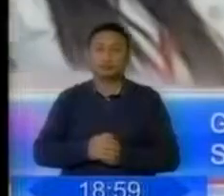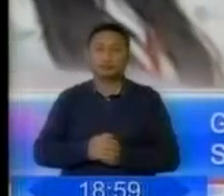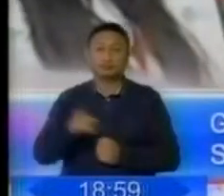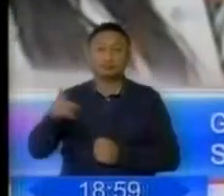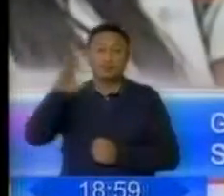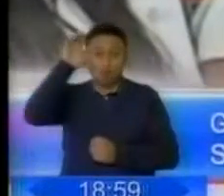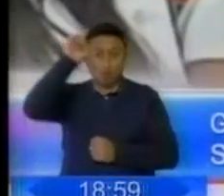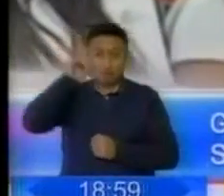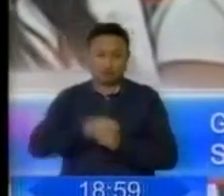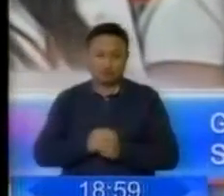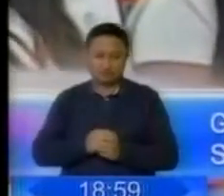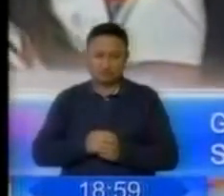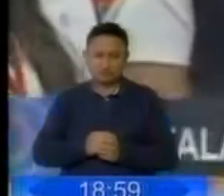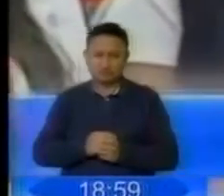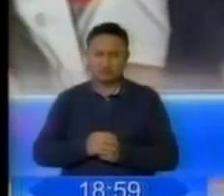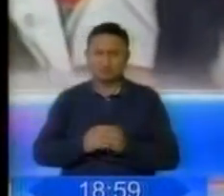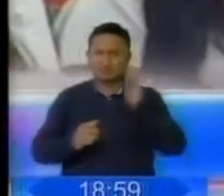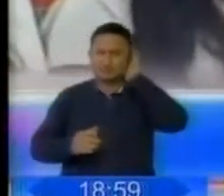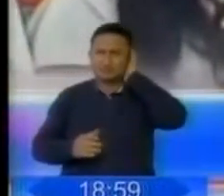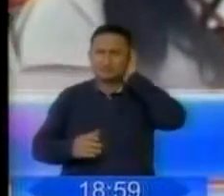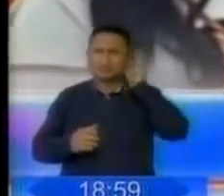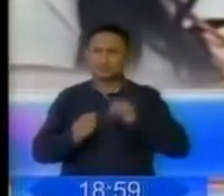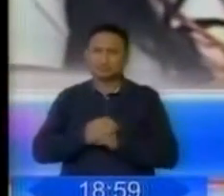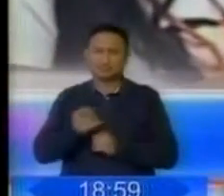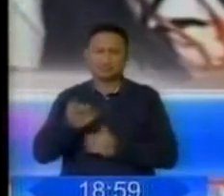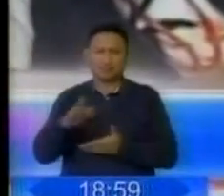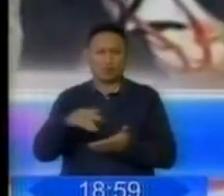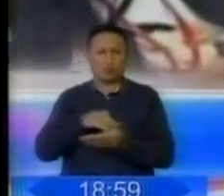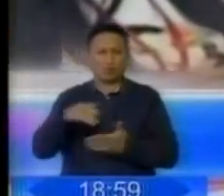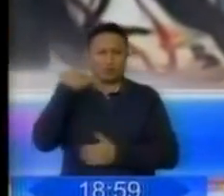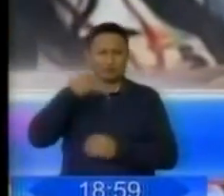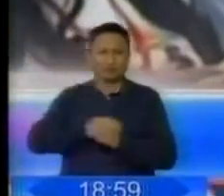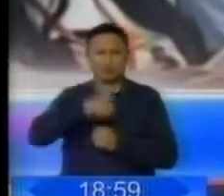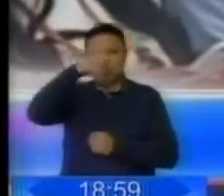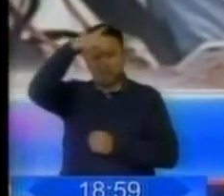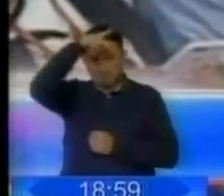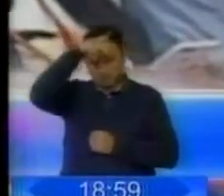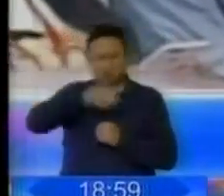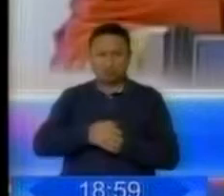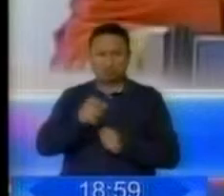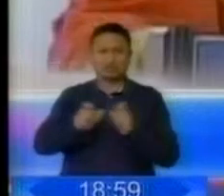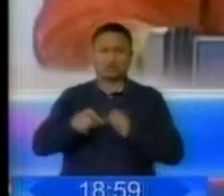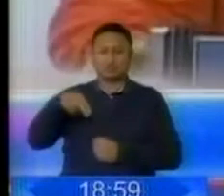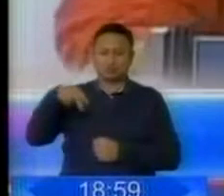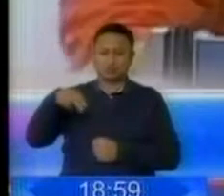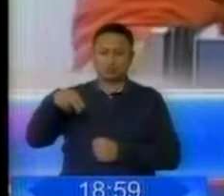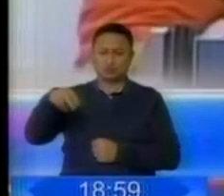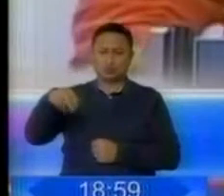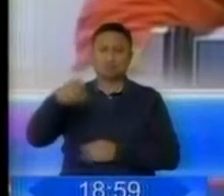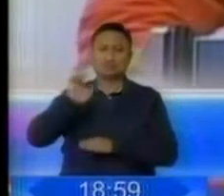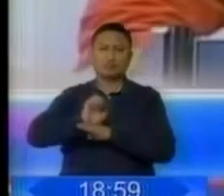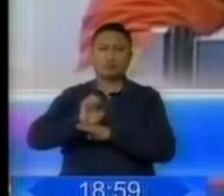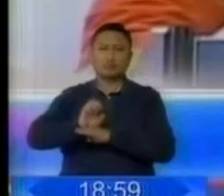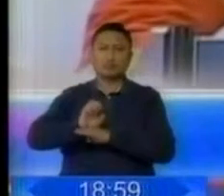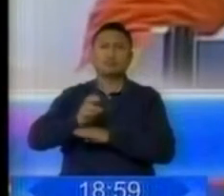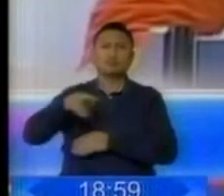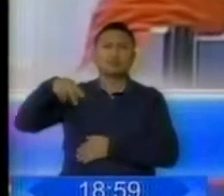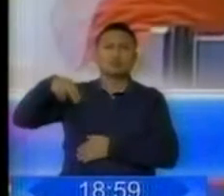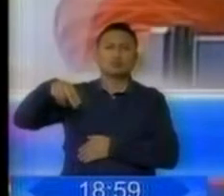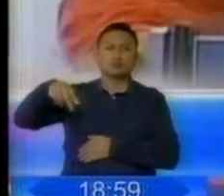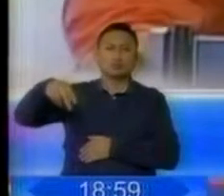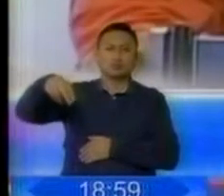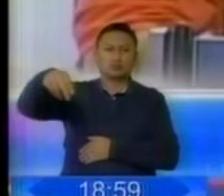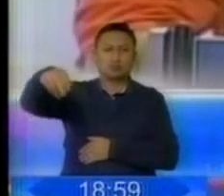¿No les parece sospechoso que hay fotos en Perú caminando por la orilla de la carretera? En Ecuador caminando por la orilla de la